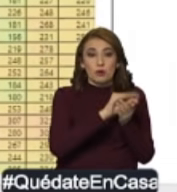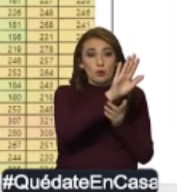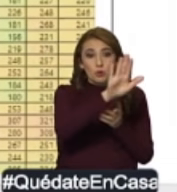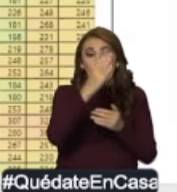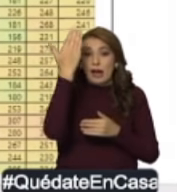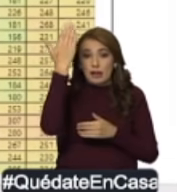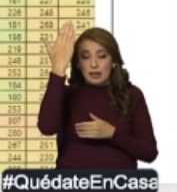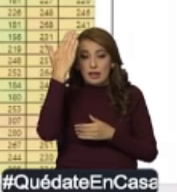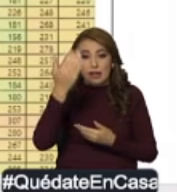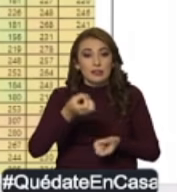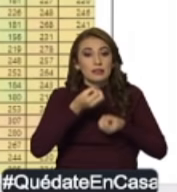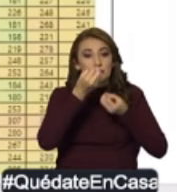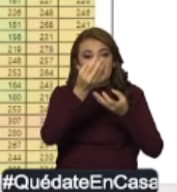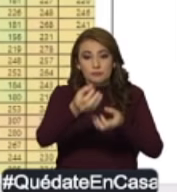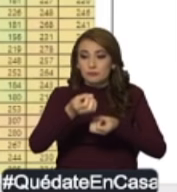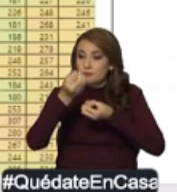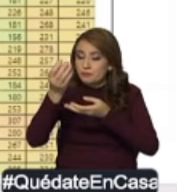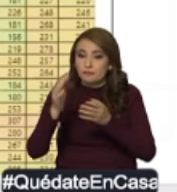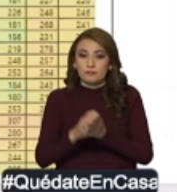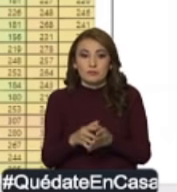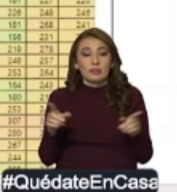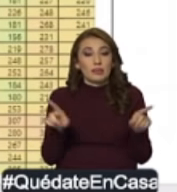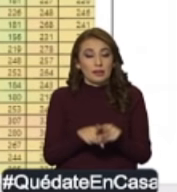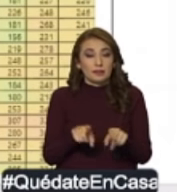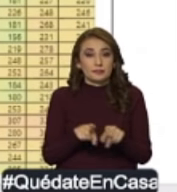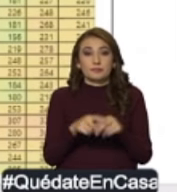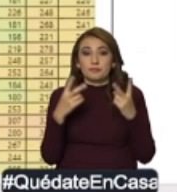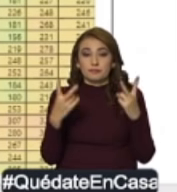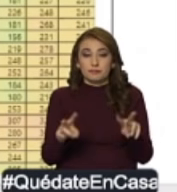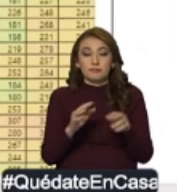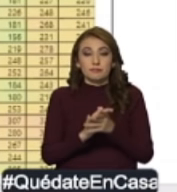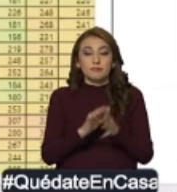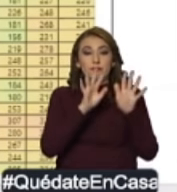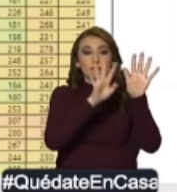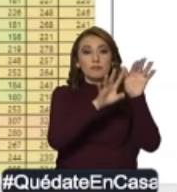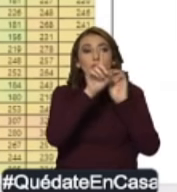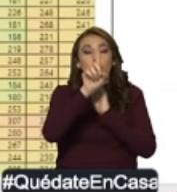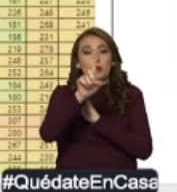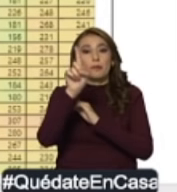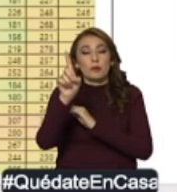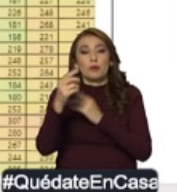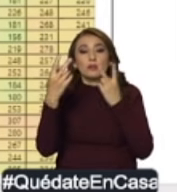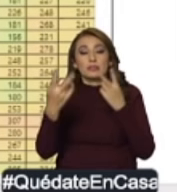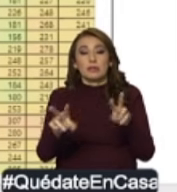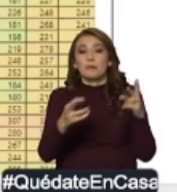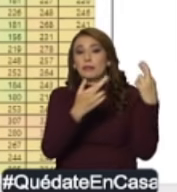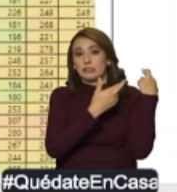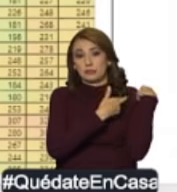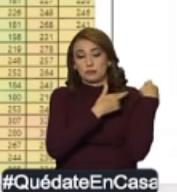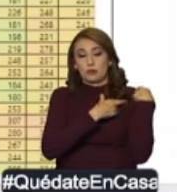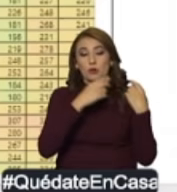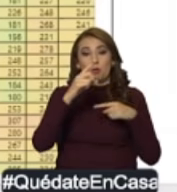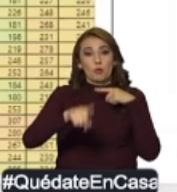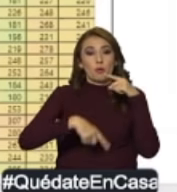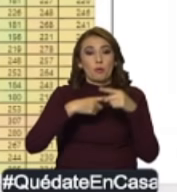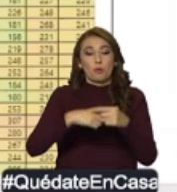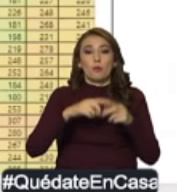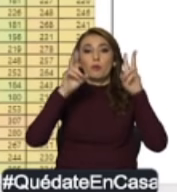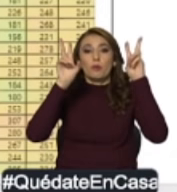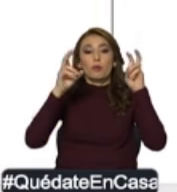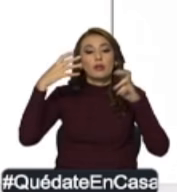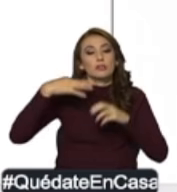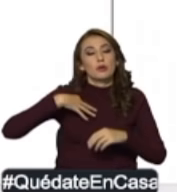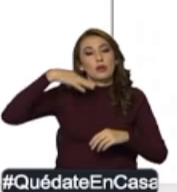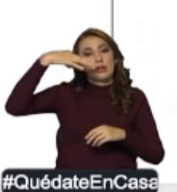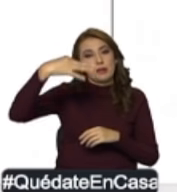señores alcaldes. Y también al ECU se nos ha dado algunas responsabilidades respecto a la indisciplina social, es decir, estamos